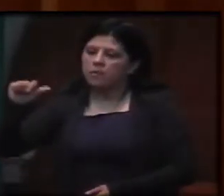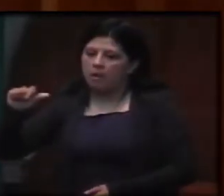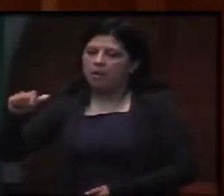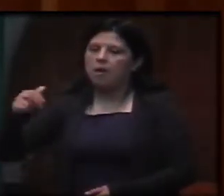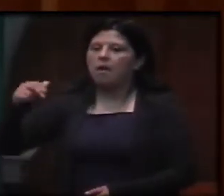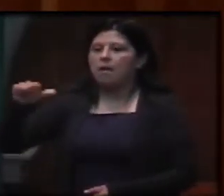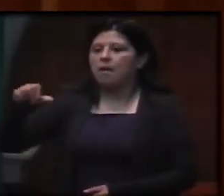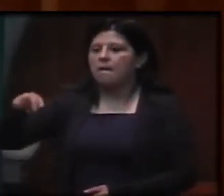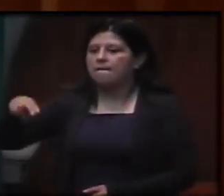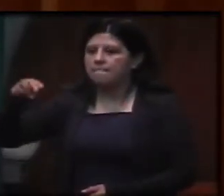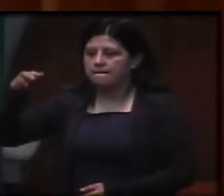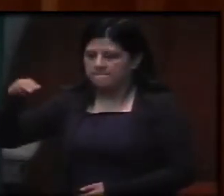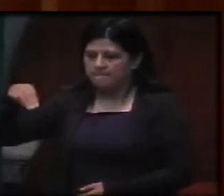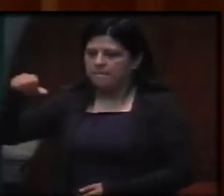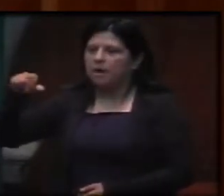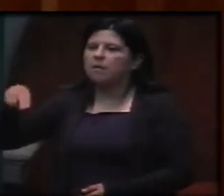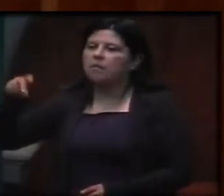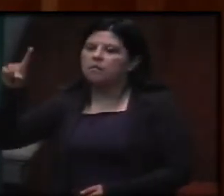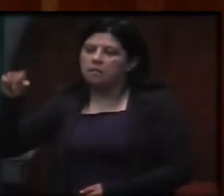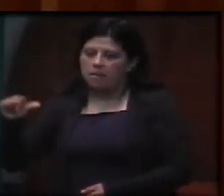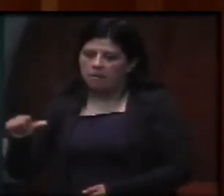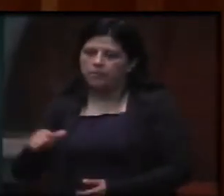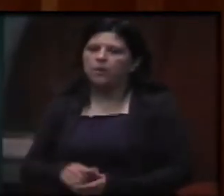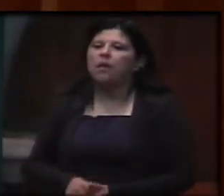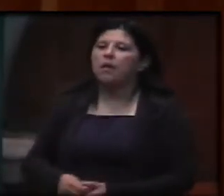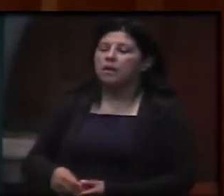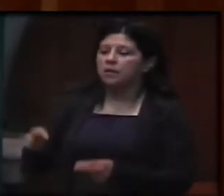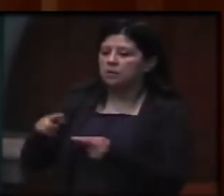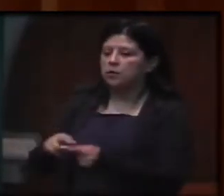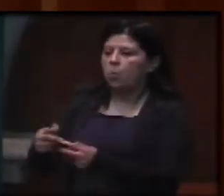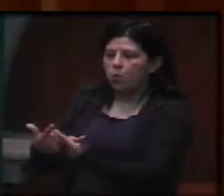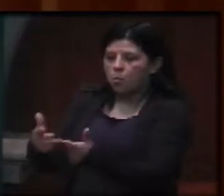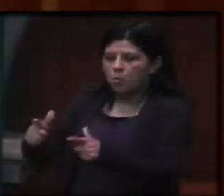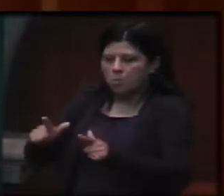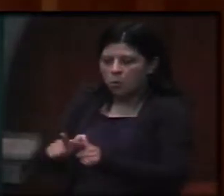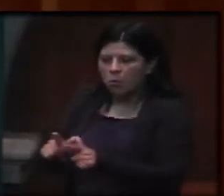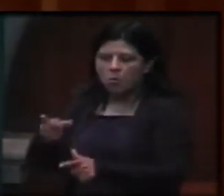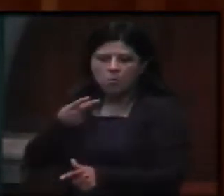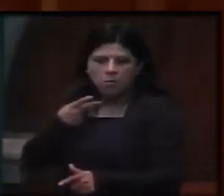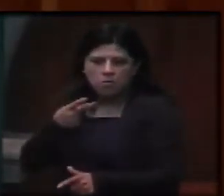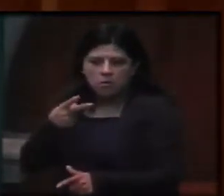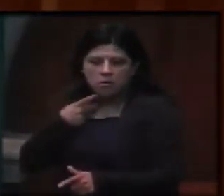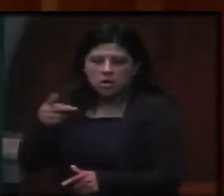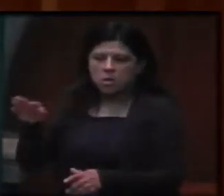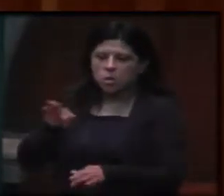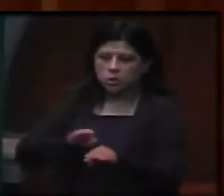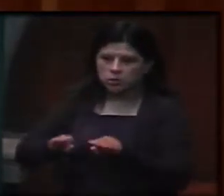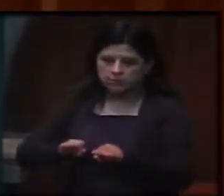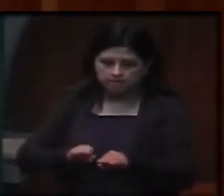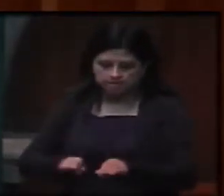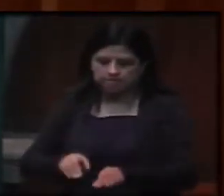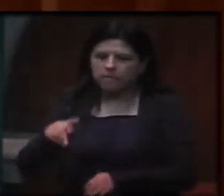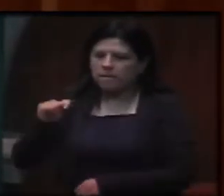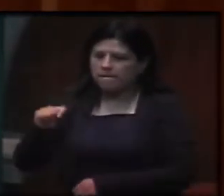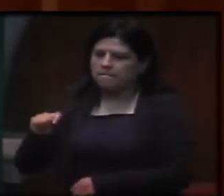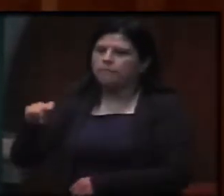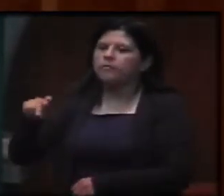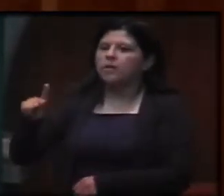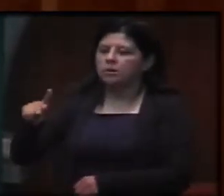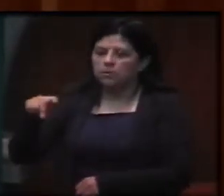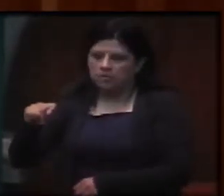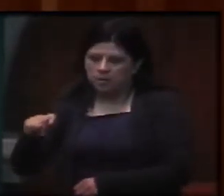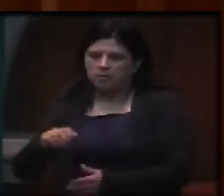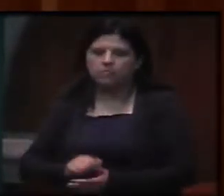Grupo Parlamentario del Partido del Trabajo, someto a consideración de esta honorable legislatura